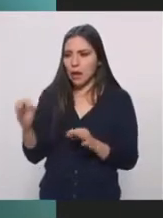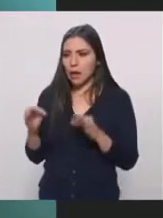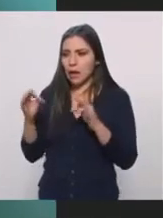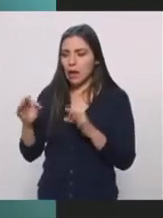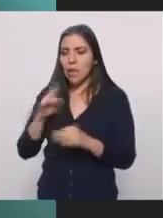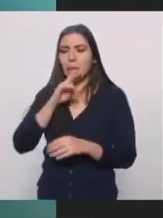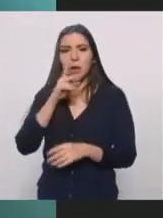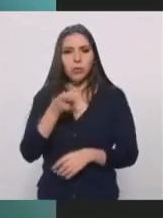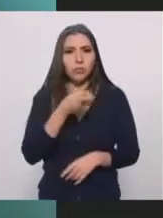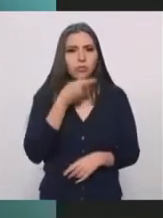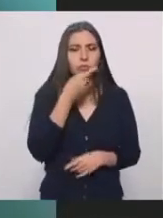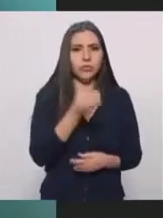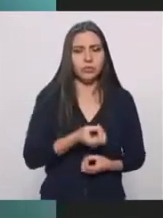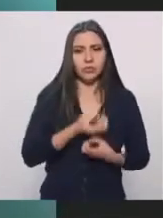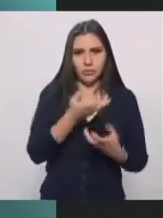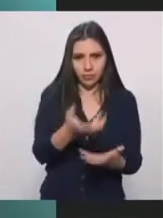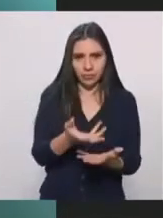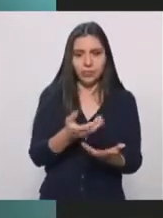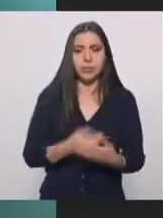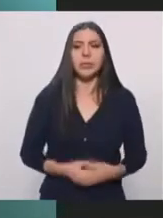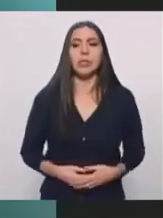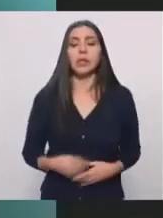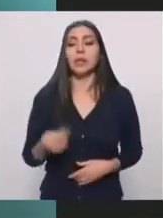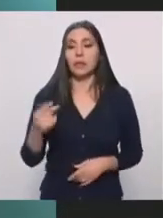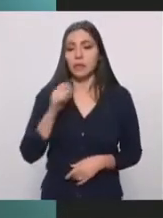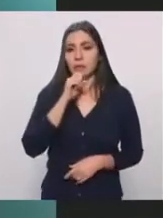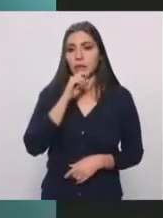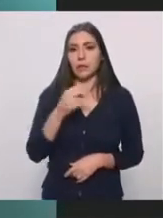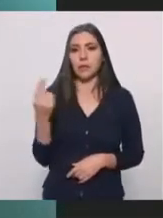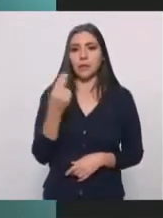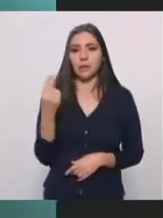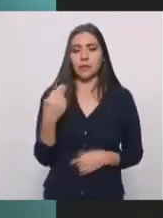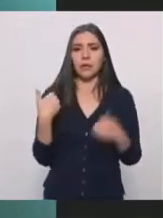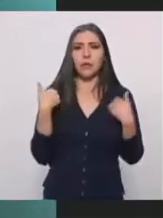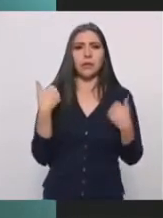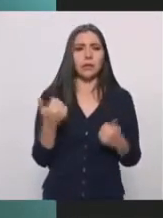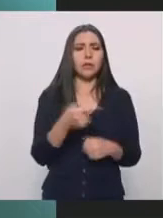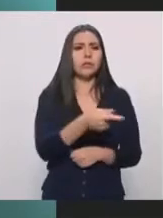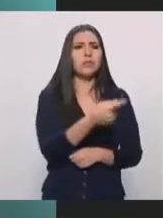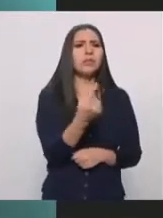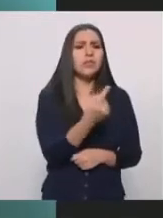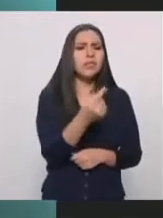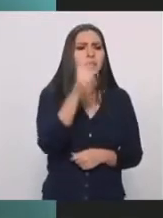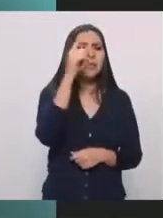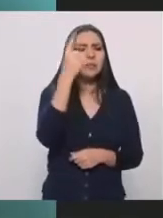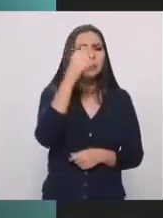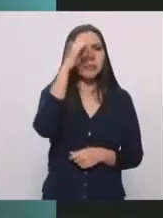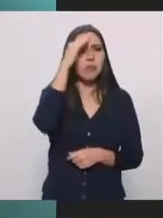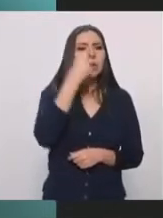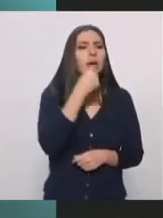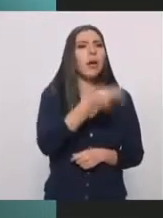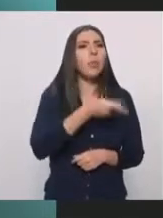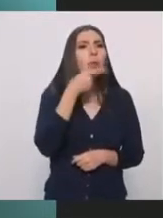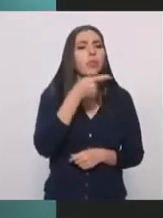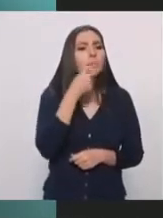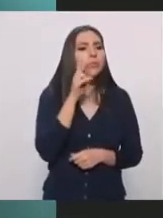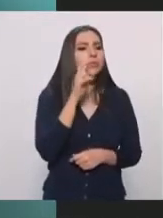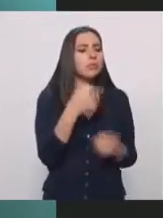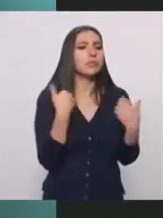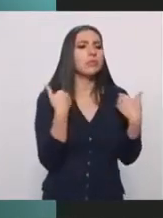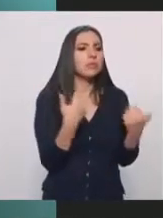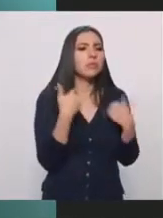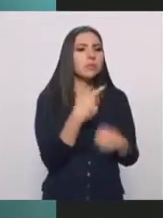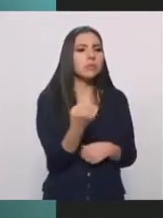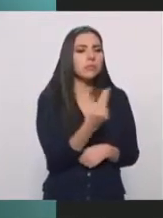es importante escuchar al otro y también poder hablar. Si hay